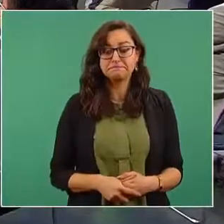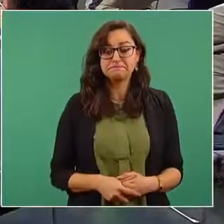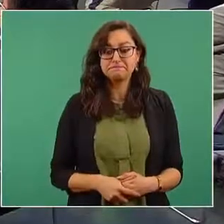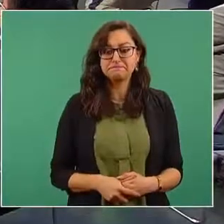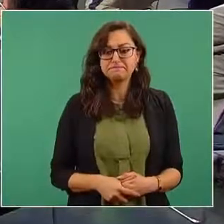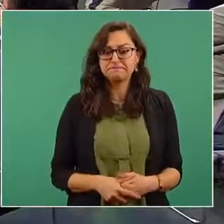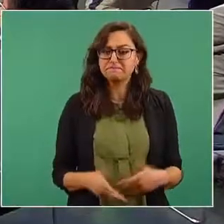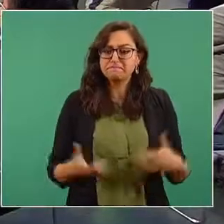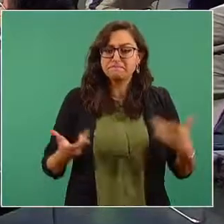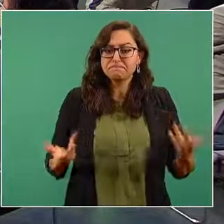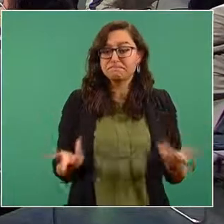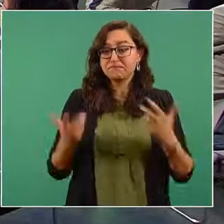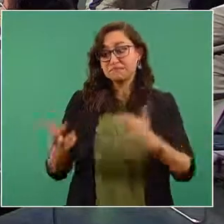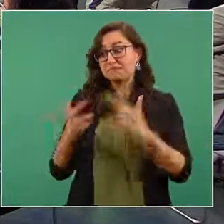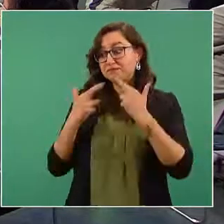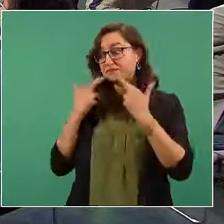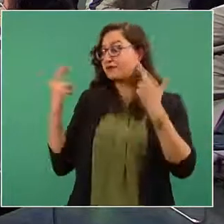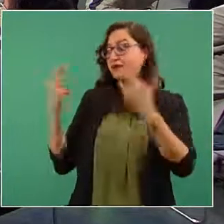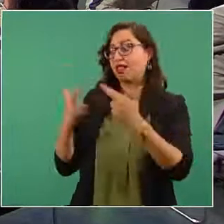Claro que ya no hubo reunión,